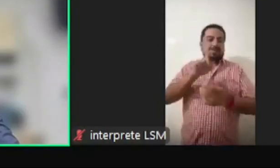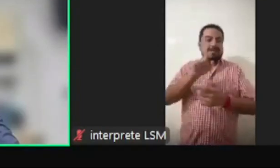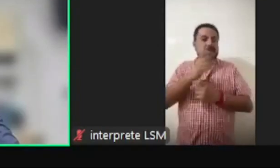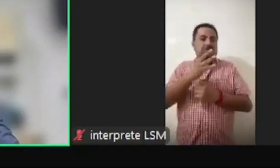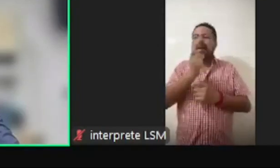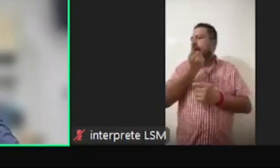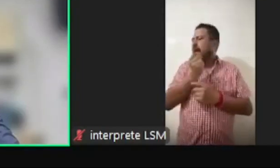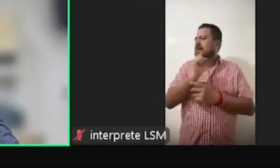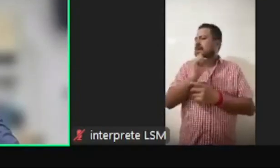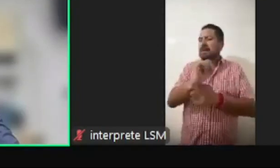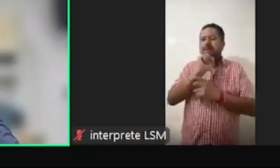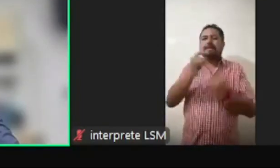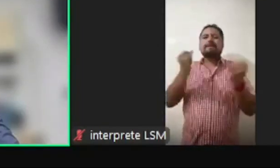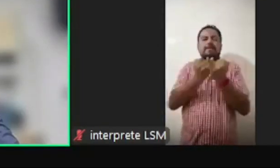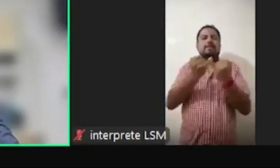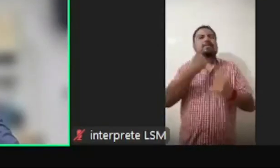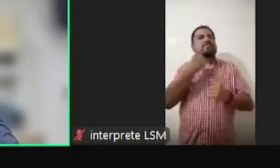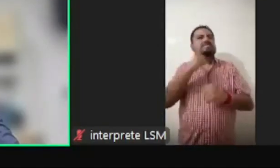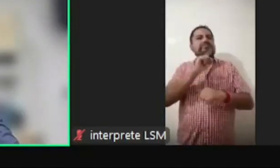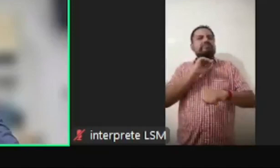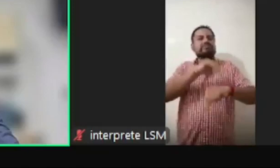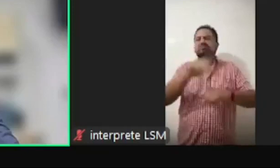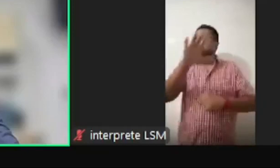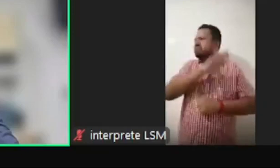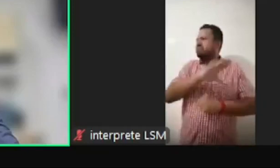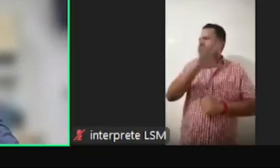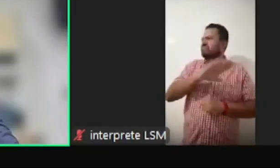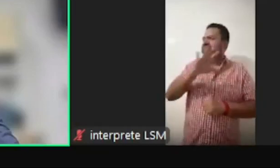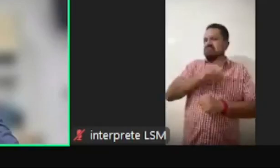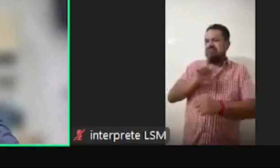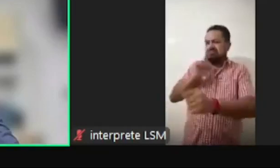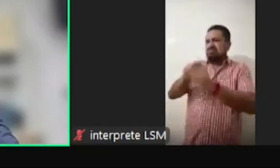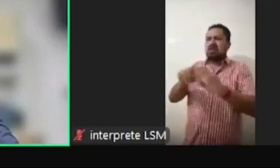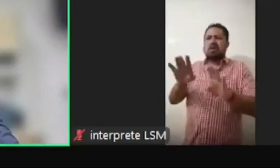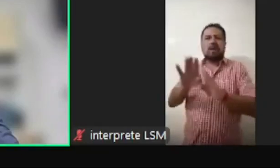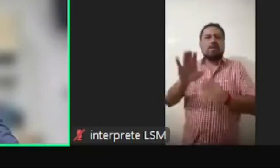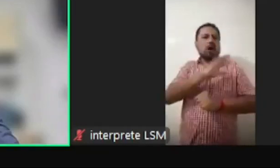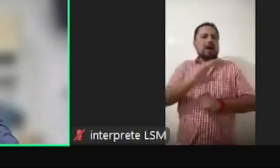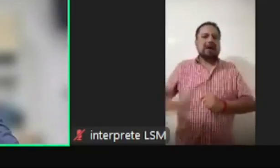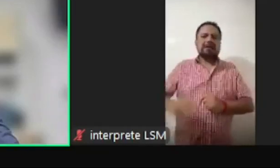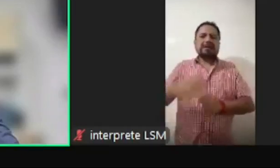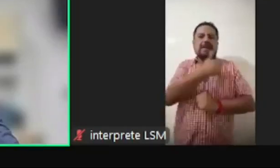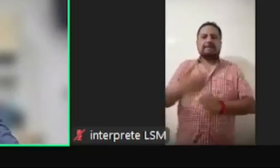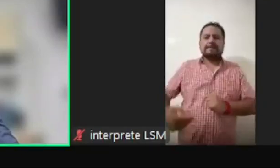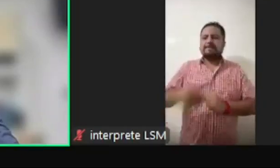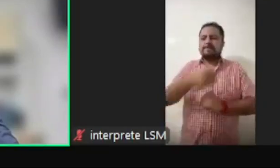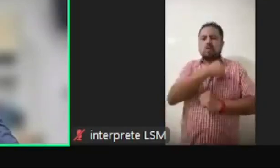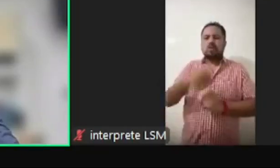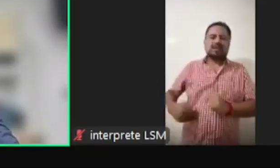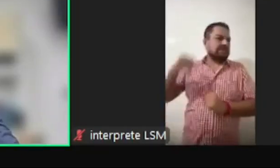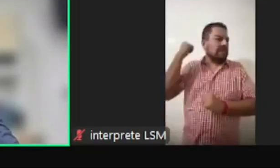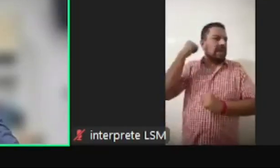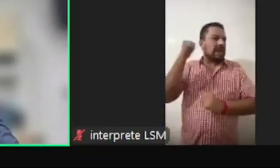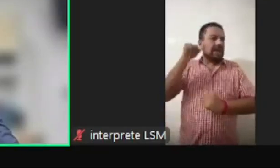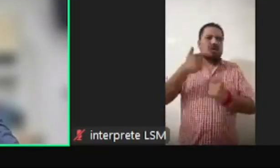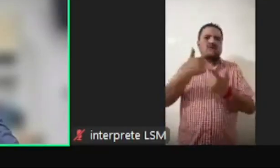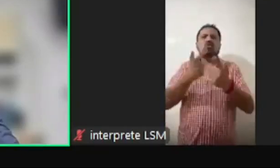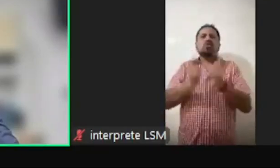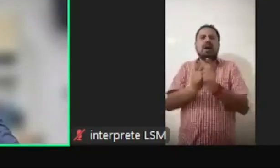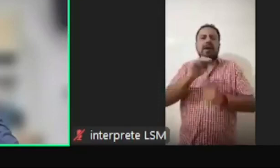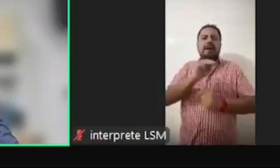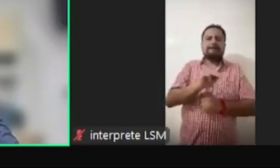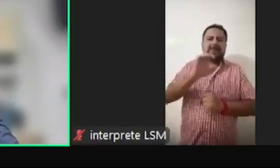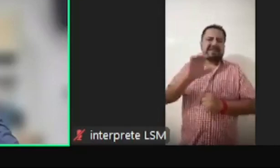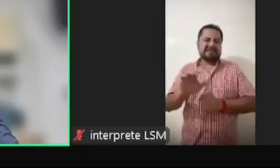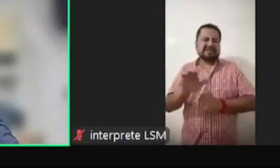y o negativa de registrarme como candidato a presidente municipal de Acapulco Guerrero por el partido Movimiento Ciudadano. Es decir, se reitera la